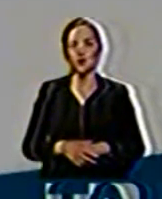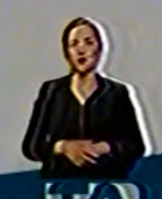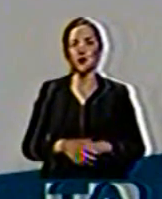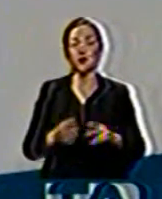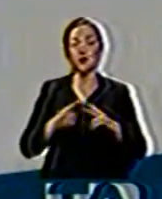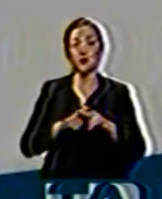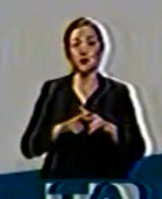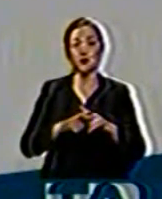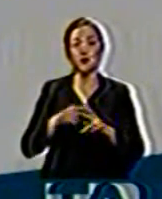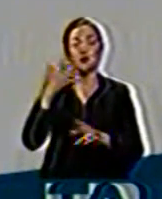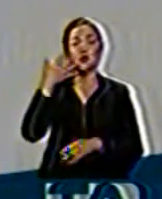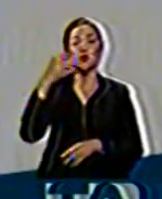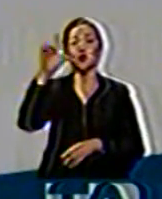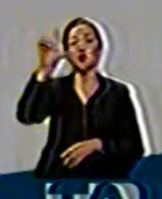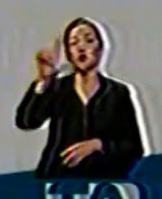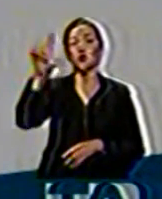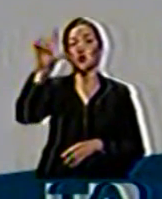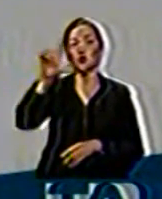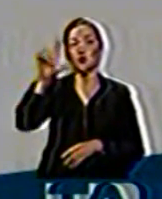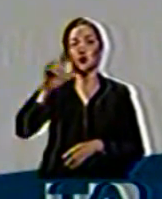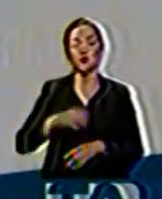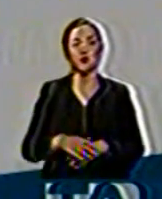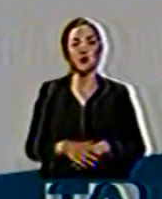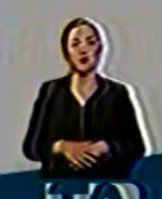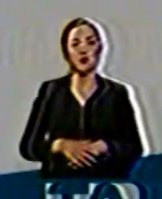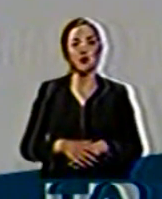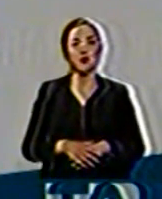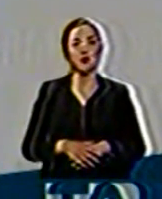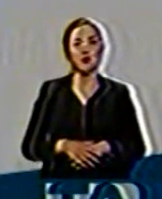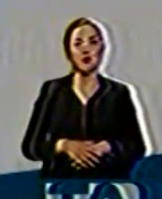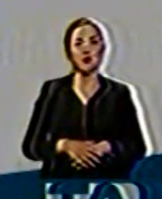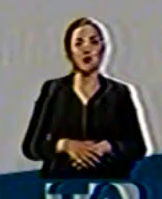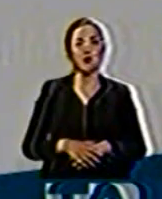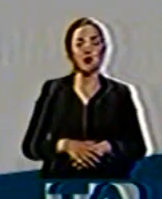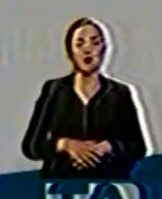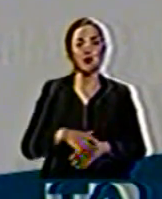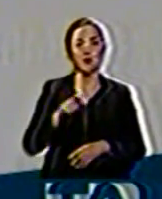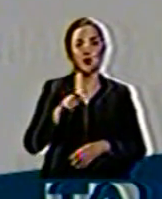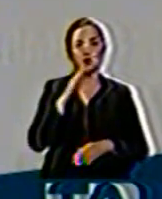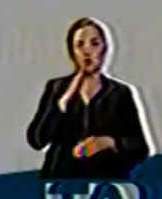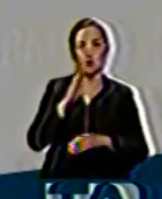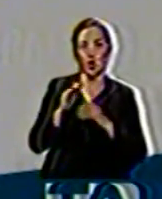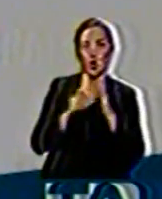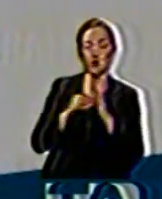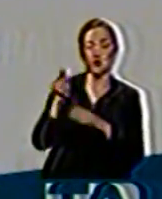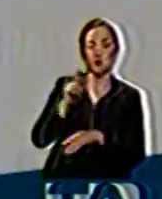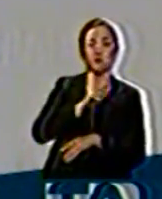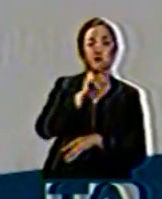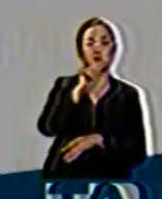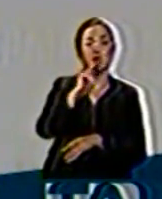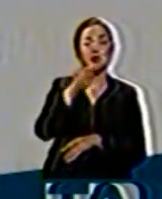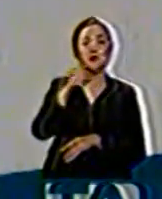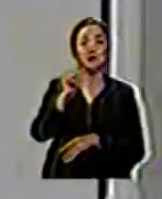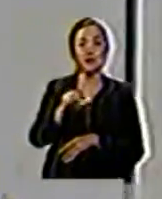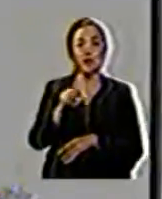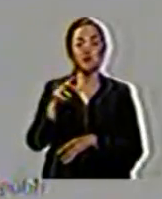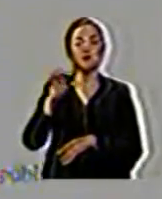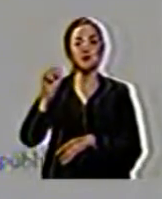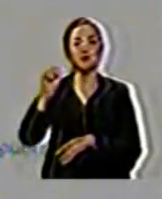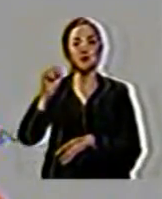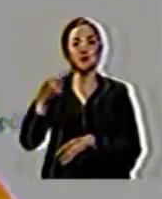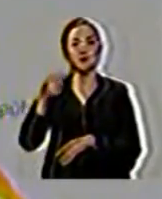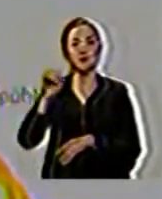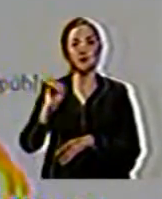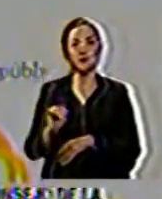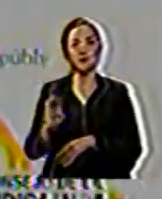investigaciones inician este lunes. Ángel Polibio Sagbay fue llamado a las 10 de la mañana para que rinda versión libre y voluntaria sobre lo